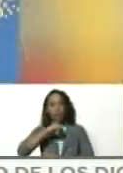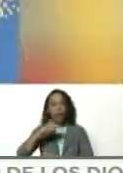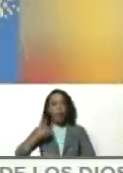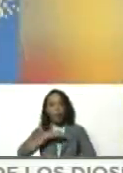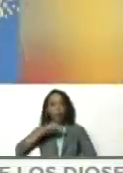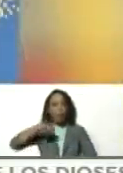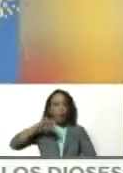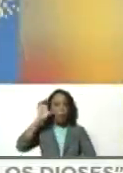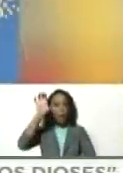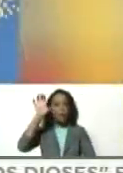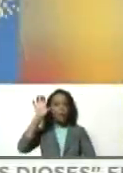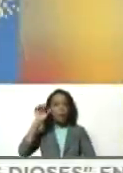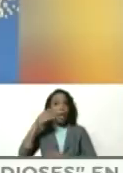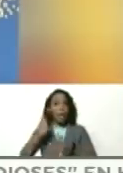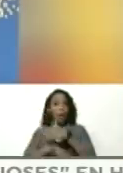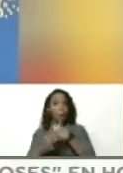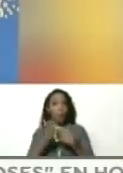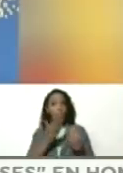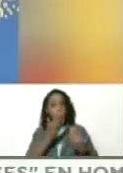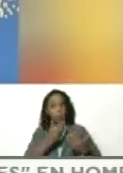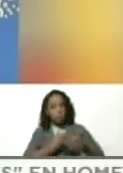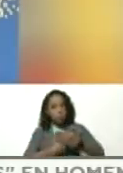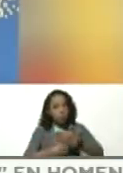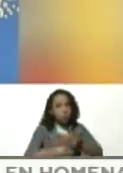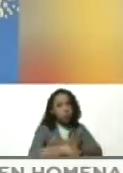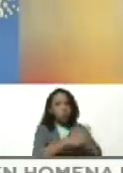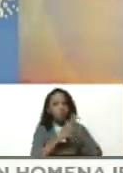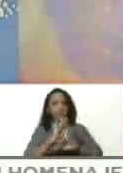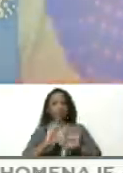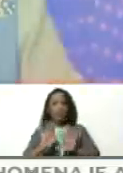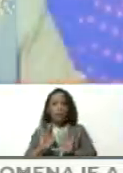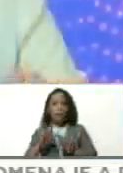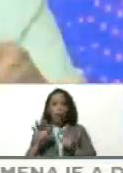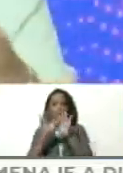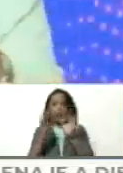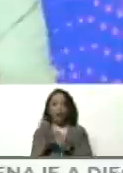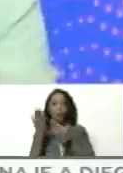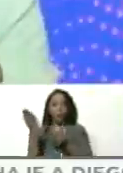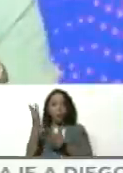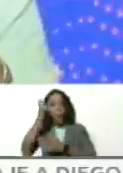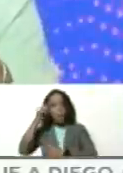país, y vamos saliendo adelante ya. Vamos a regalárselo al pueblo.